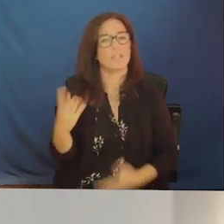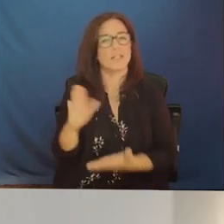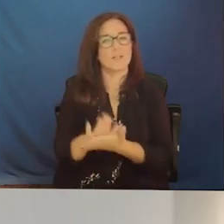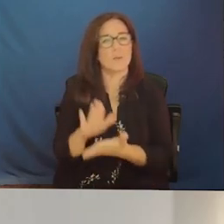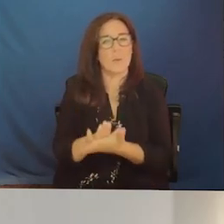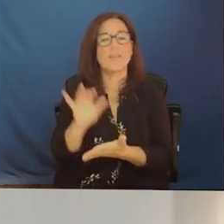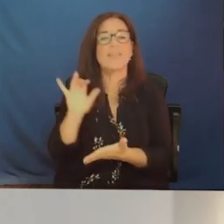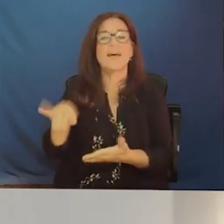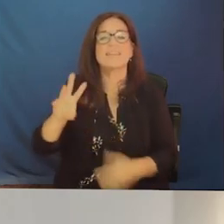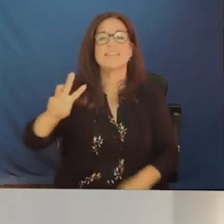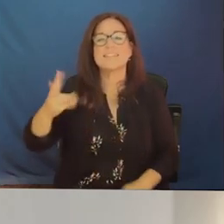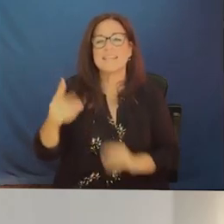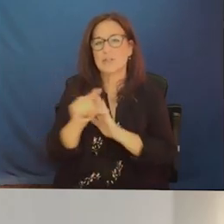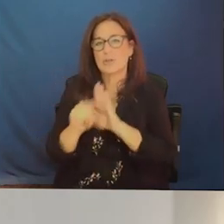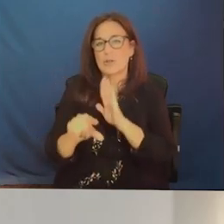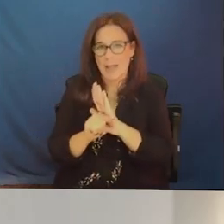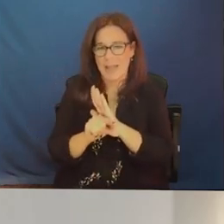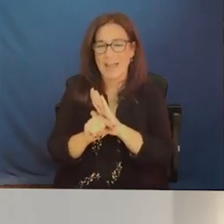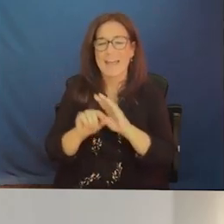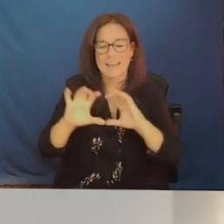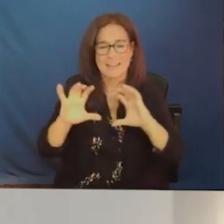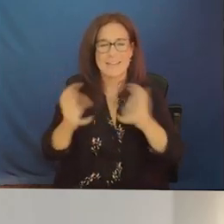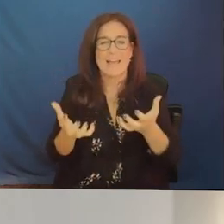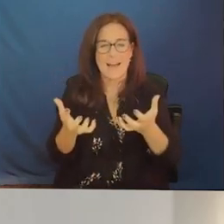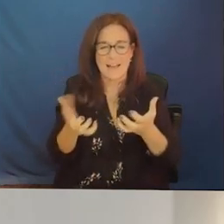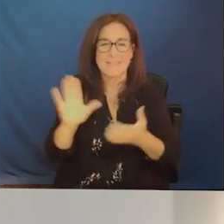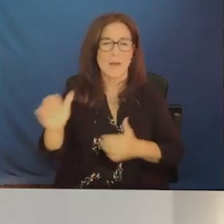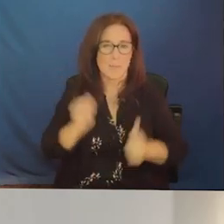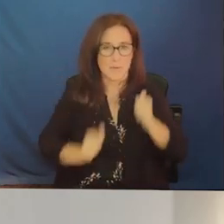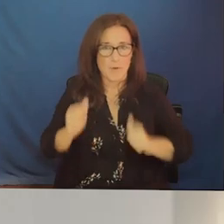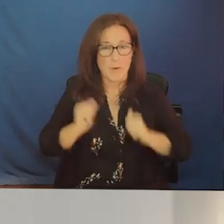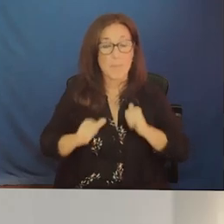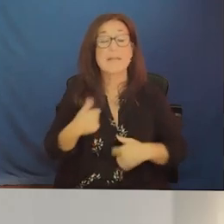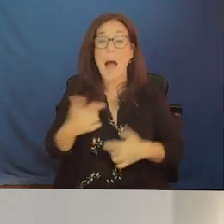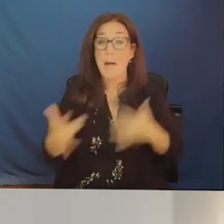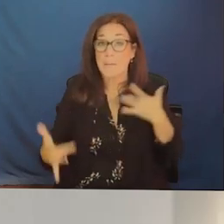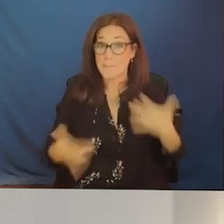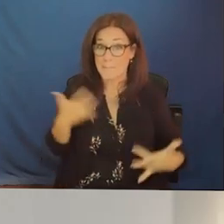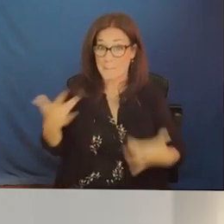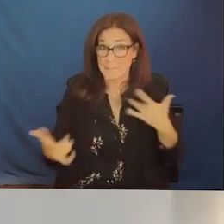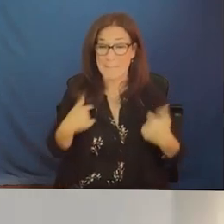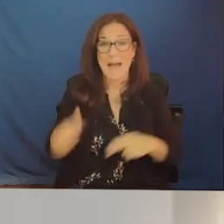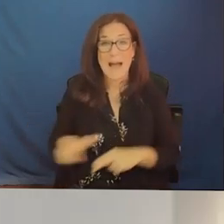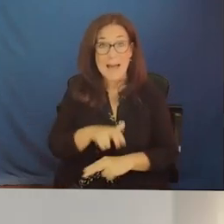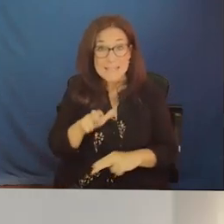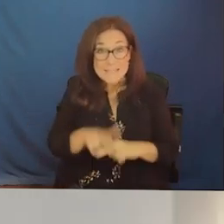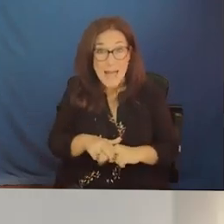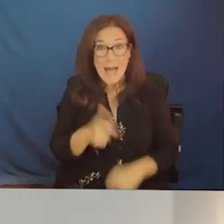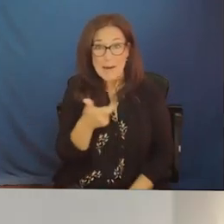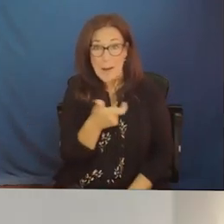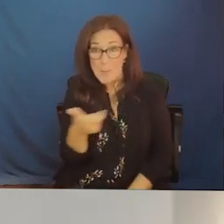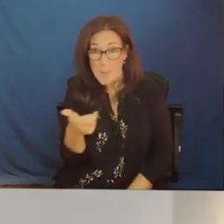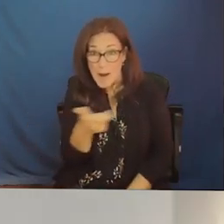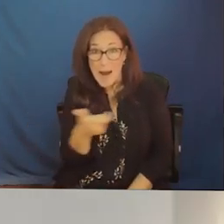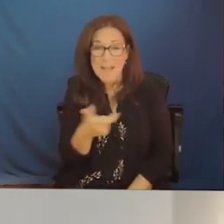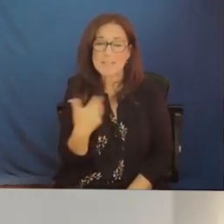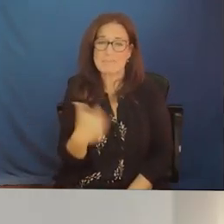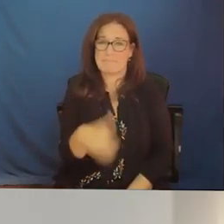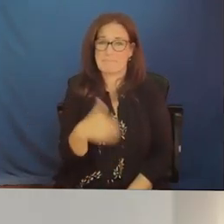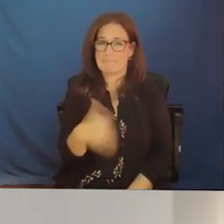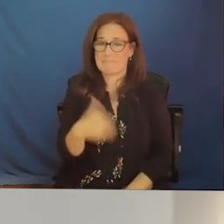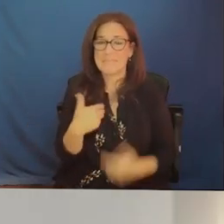la ac de sexto grado realmente fue muy emocionante me senté en el público y pude ver esta producción y